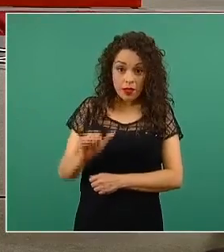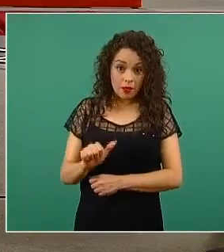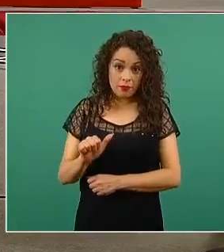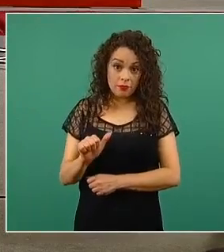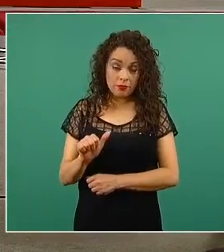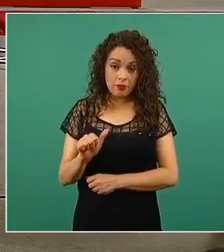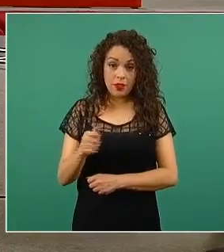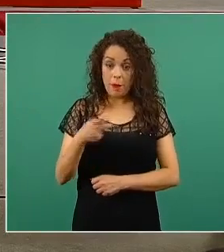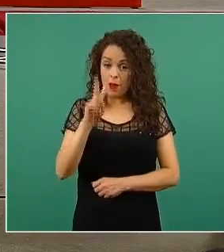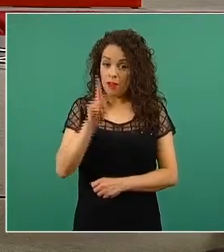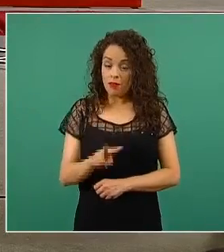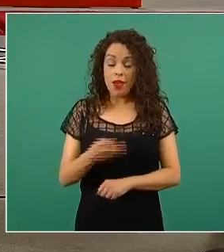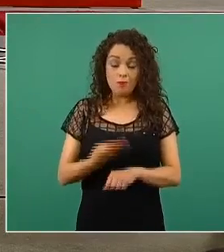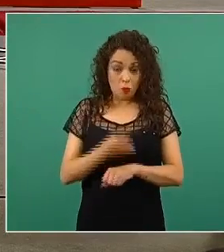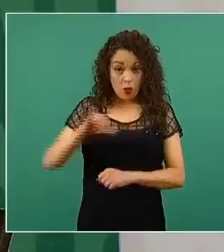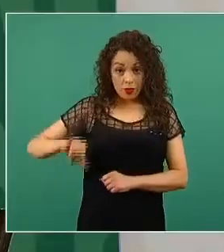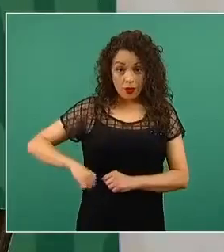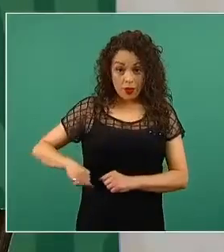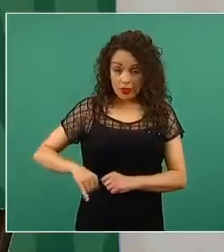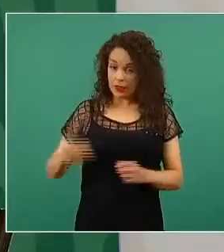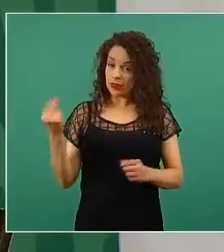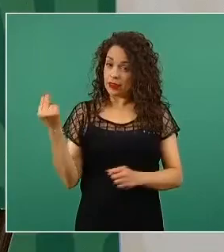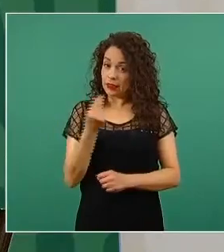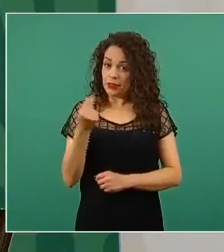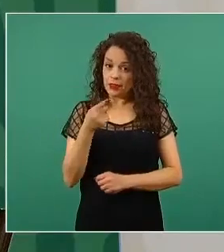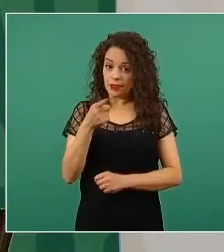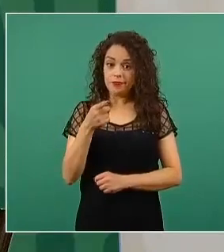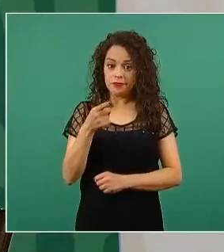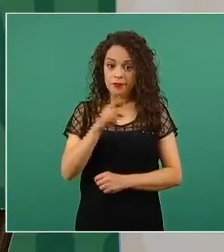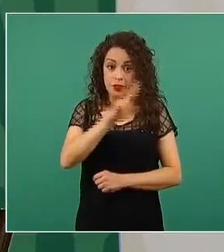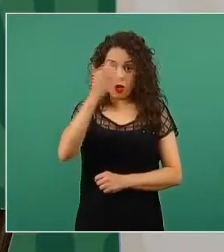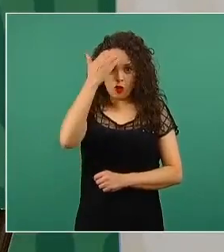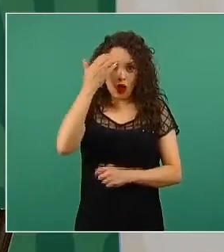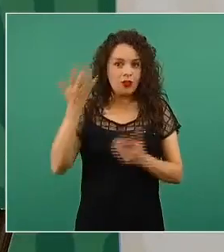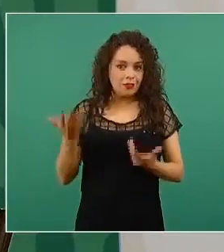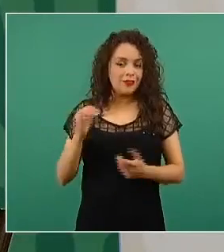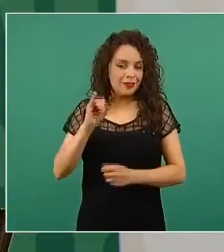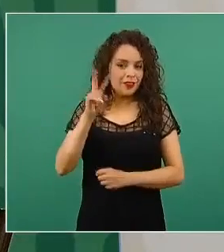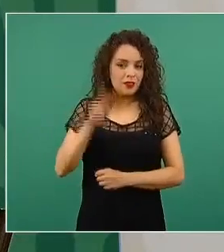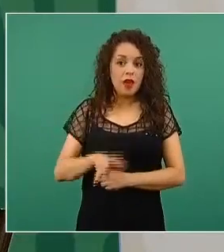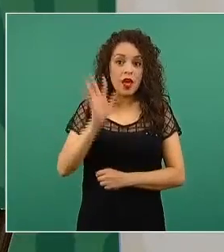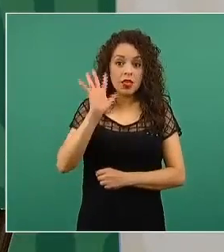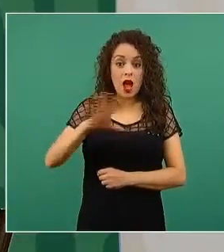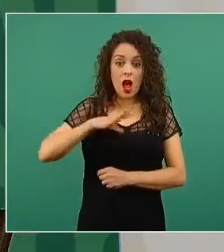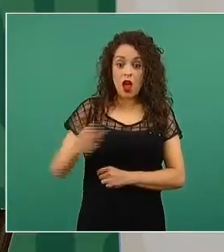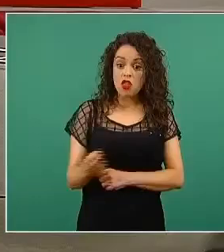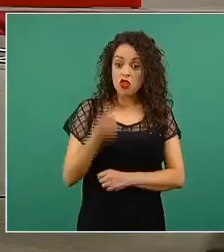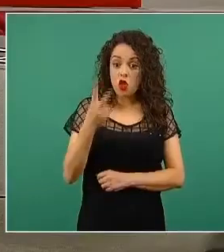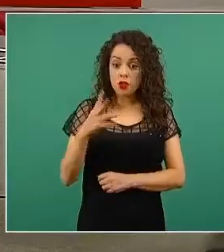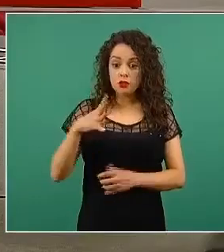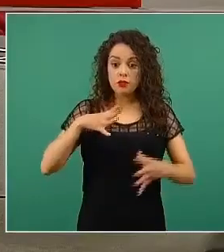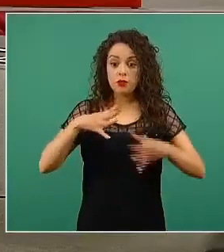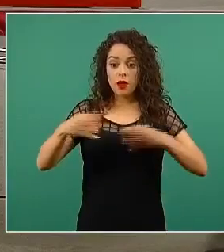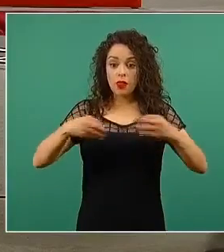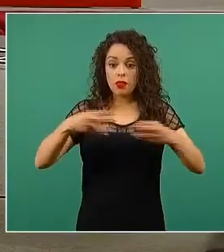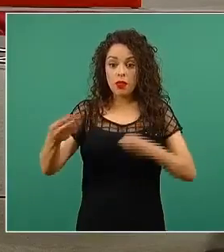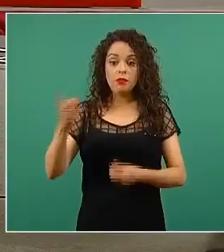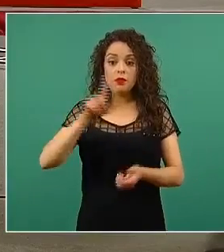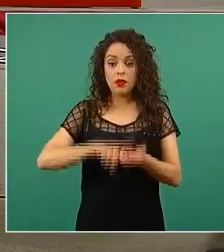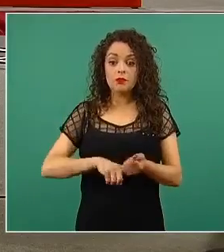embargo, también es interesante reconocer que pues llevamos ya 2 pandemias en las que nos ha tocado de alguna